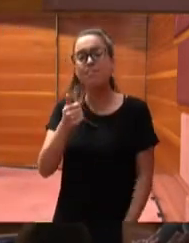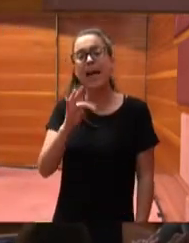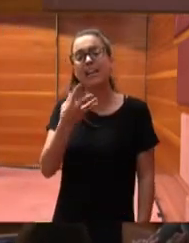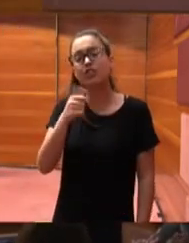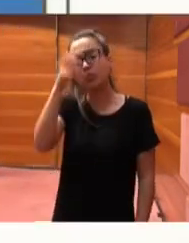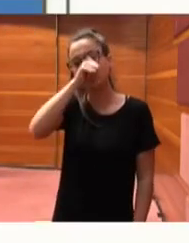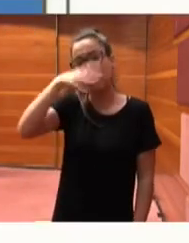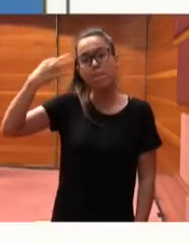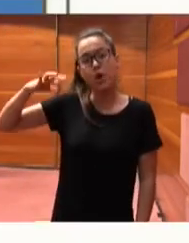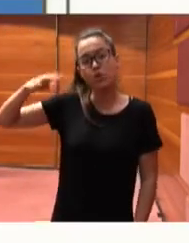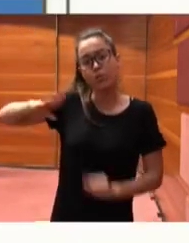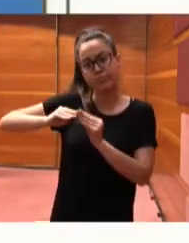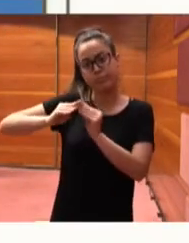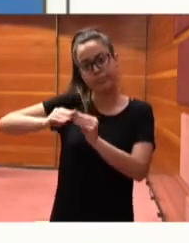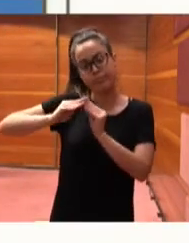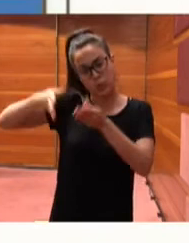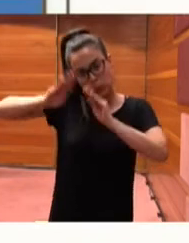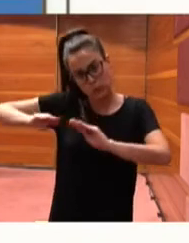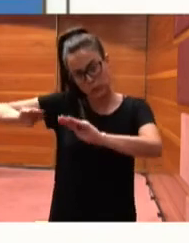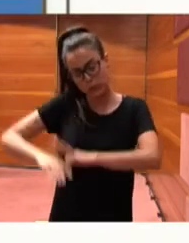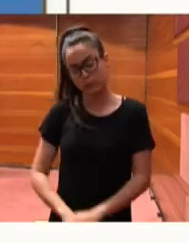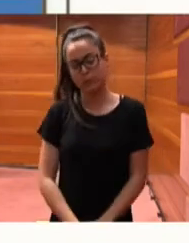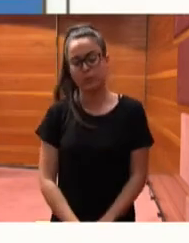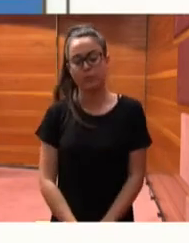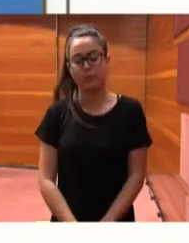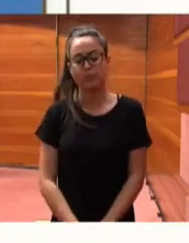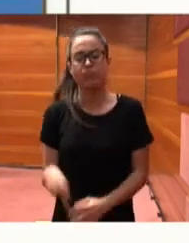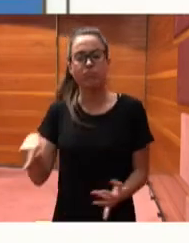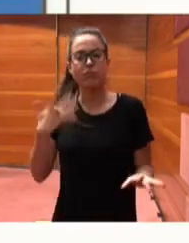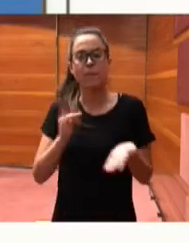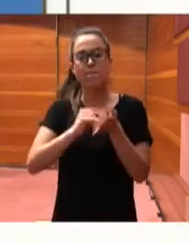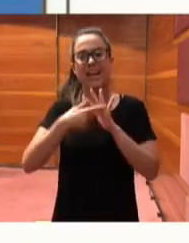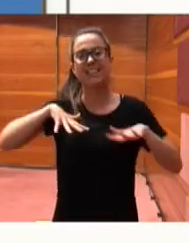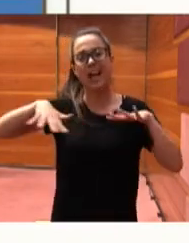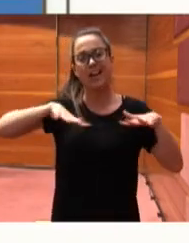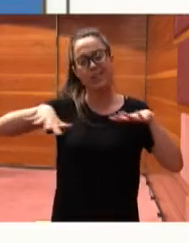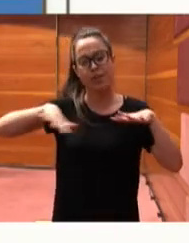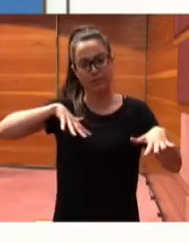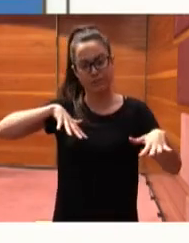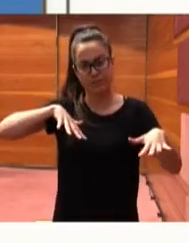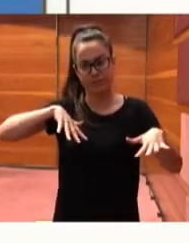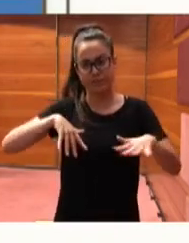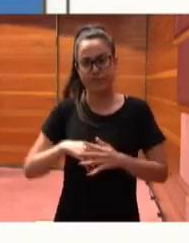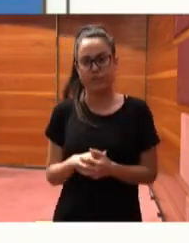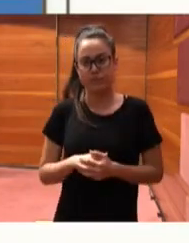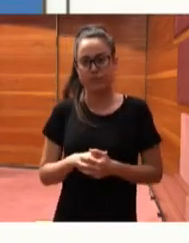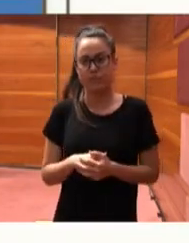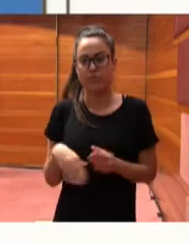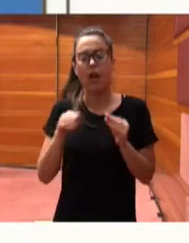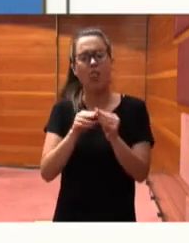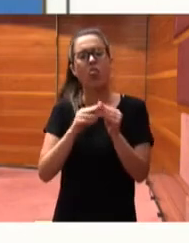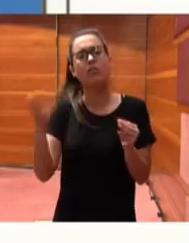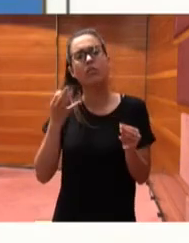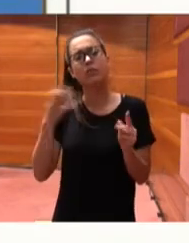en Portugalete. ¿Vale? Y esto es el plan de acción de las cosas que tenían que hacer para bueno, pues,